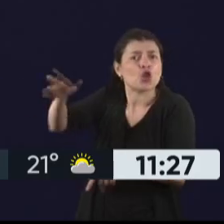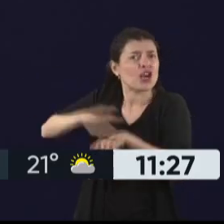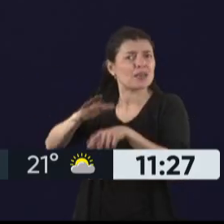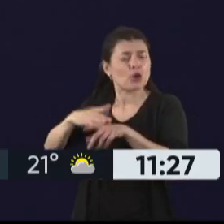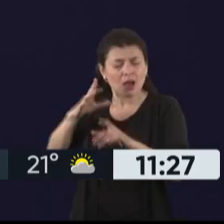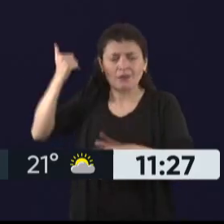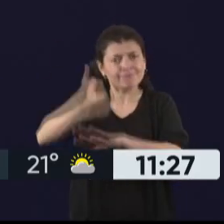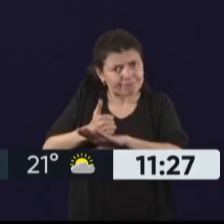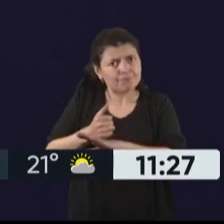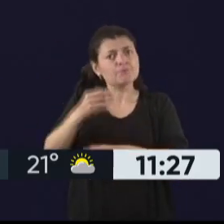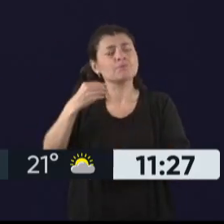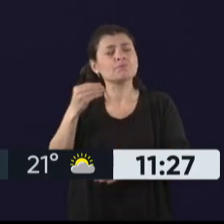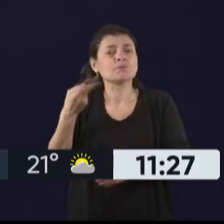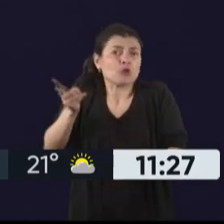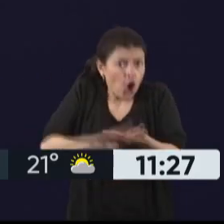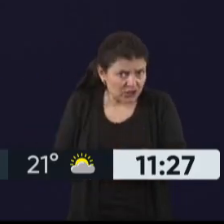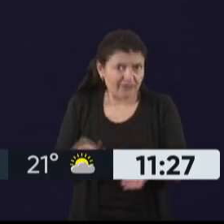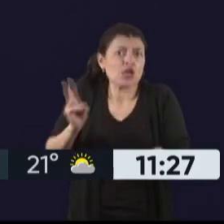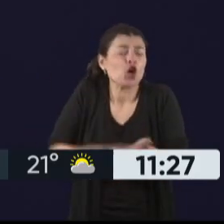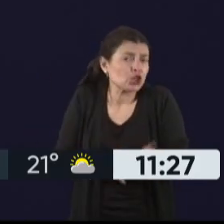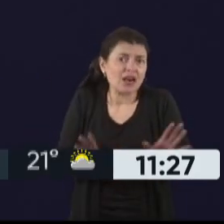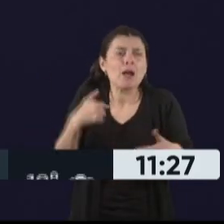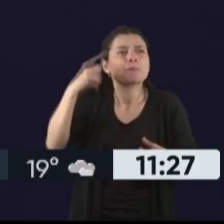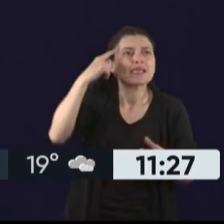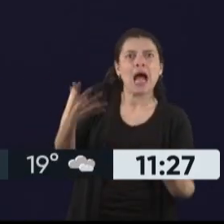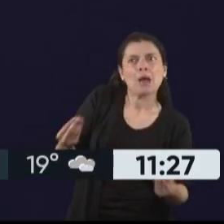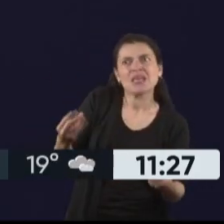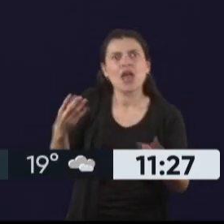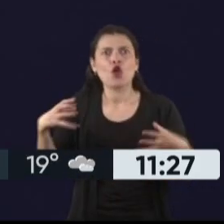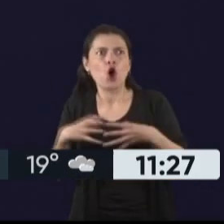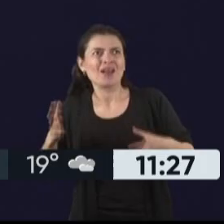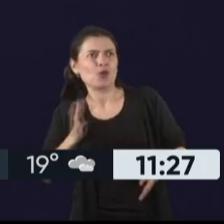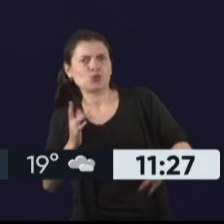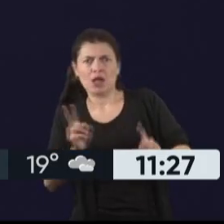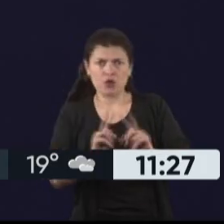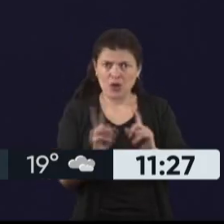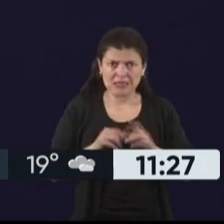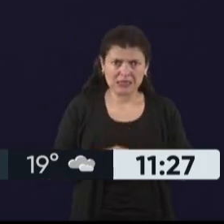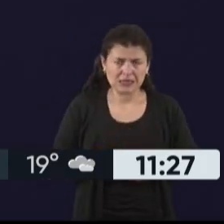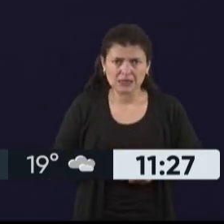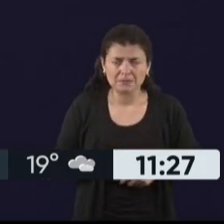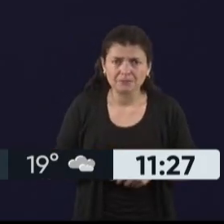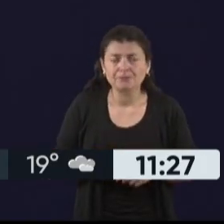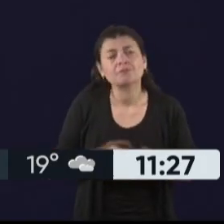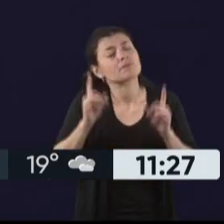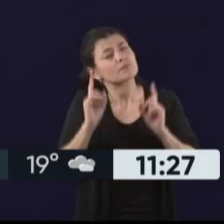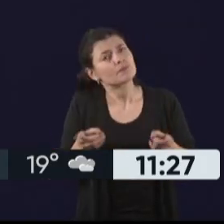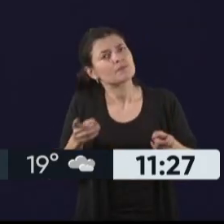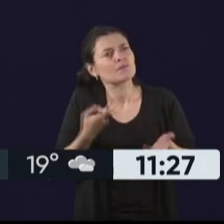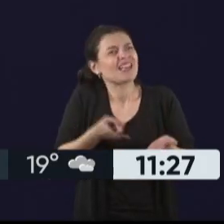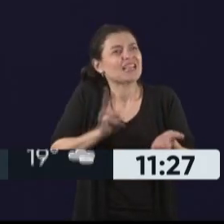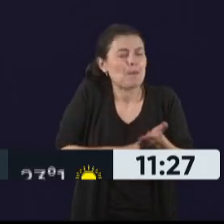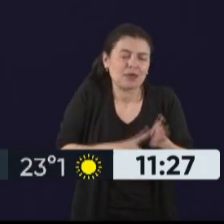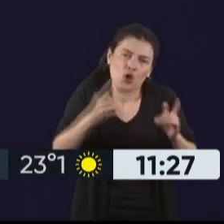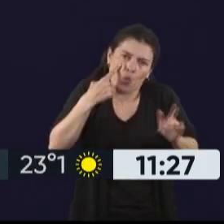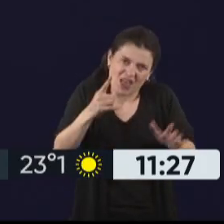ser. Y no hay que tenerle miedo a eso, como tampoco hay que tenerle miedo a... y repito, no soy ni el vocero